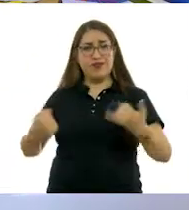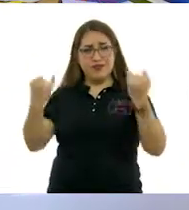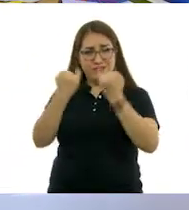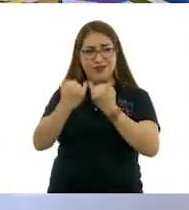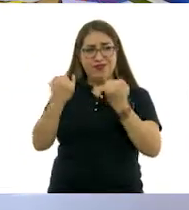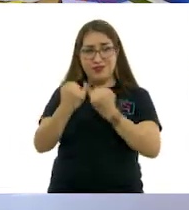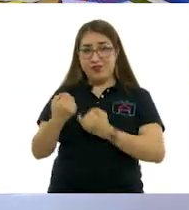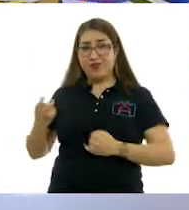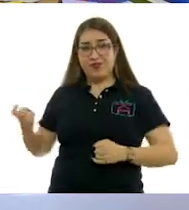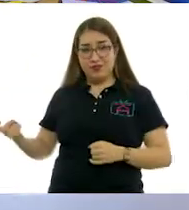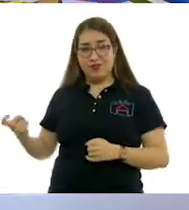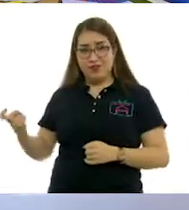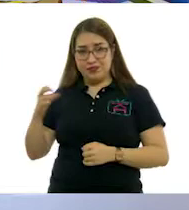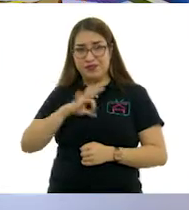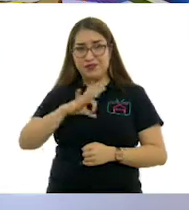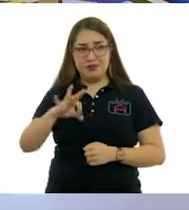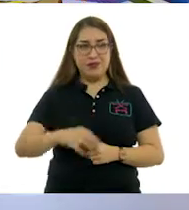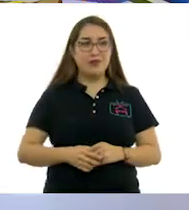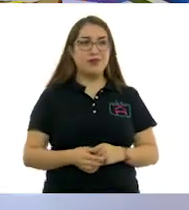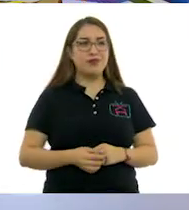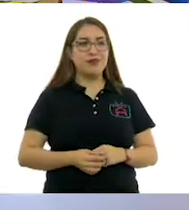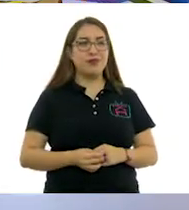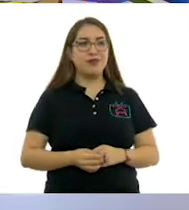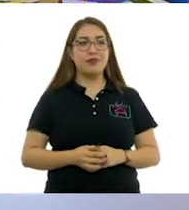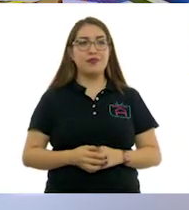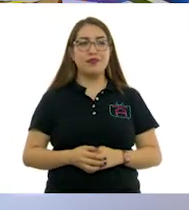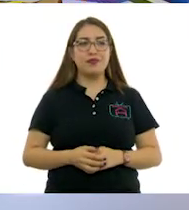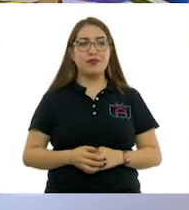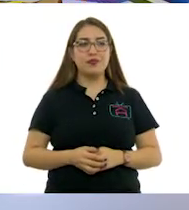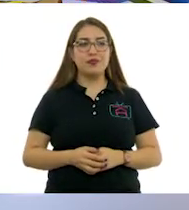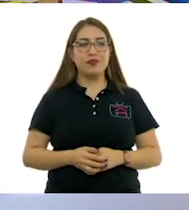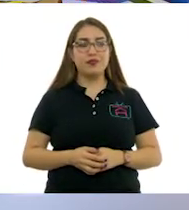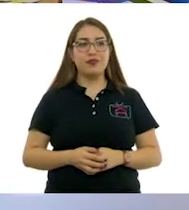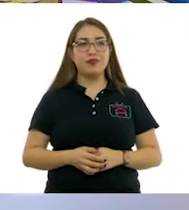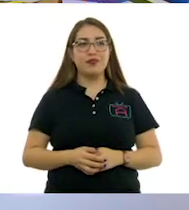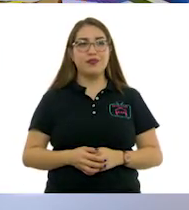estas trayectorias y estos desplazamientos también.